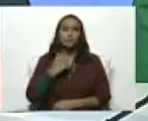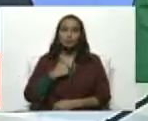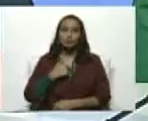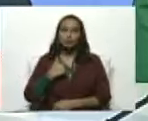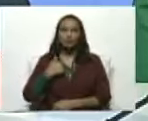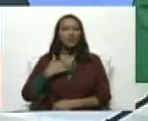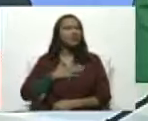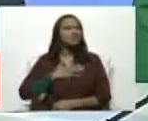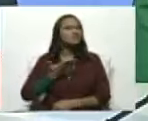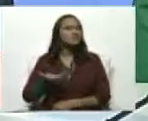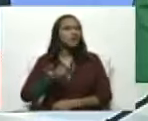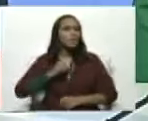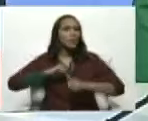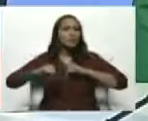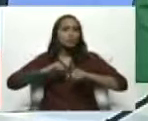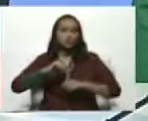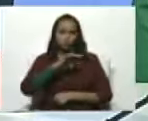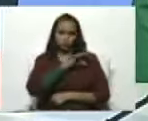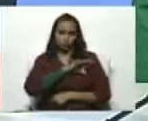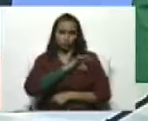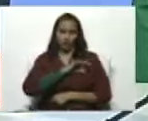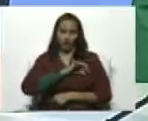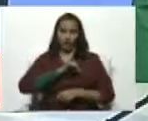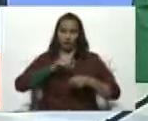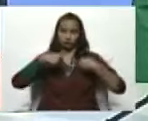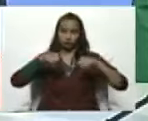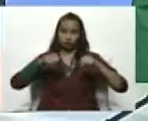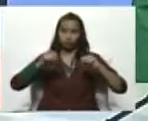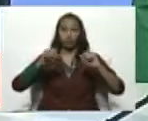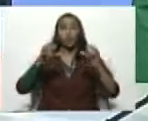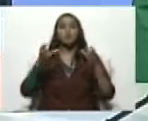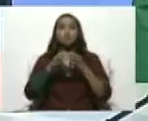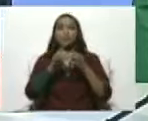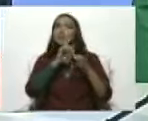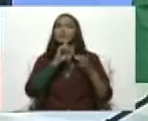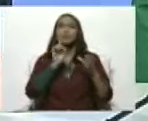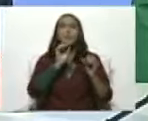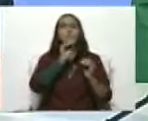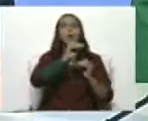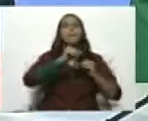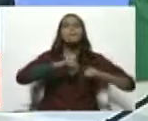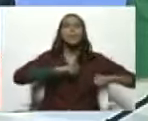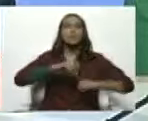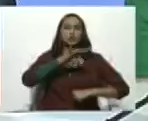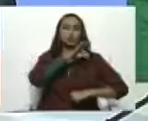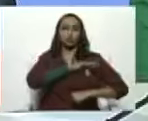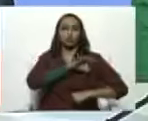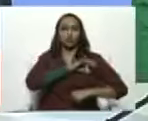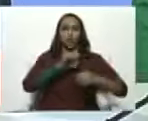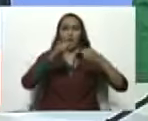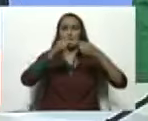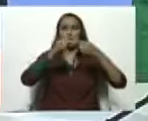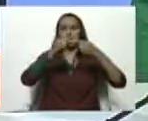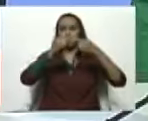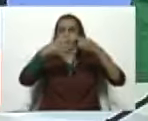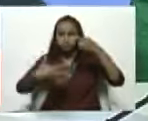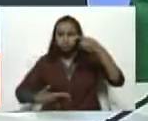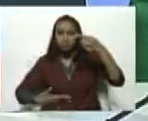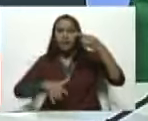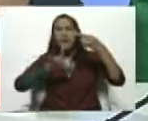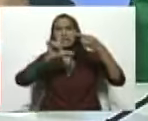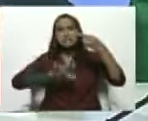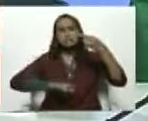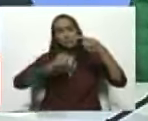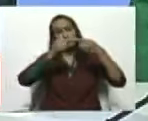los motorizados. Me meto en movimientos sociales y ahí sale la lista, motorizado. Me metí